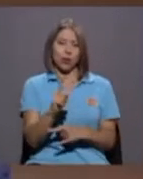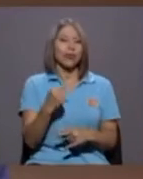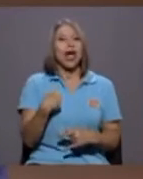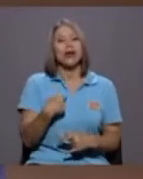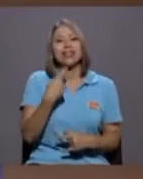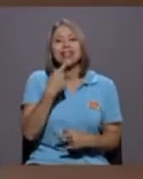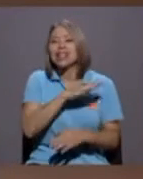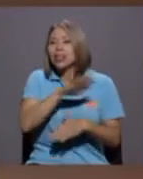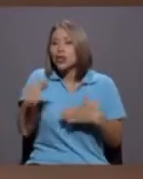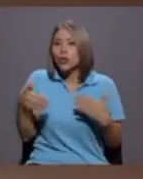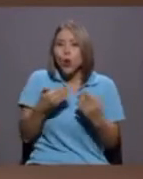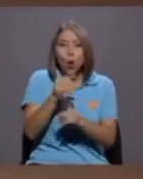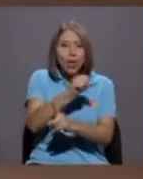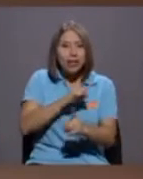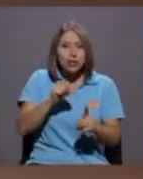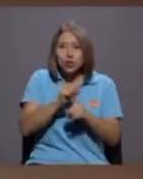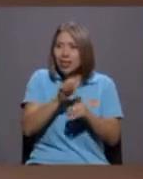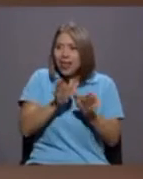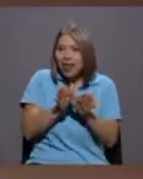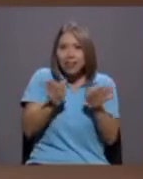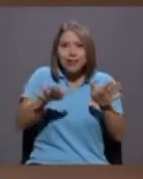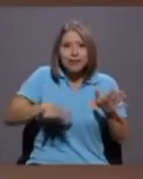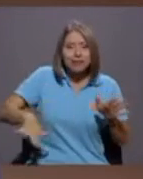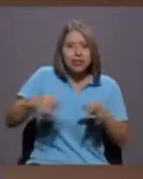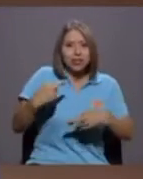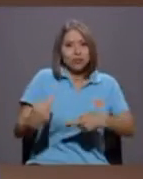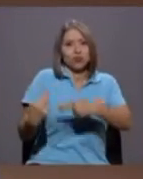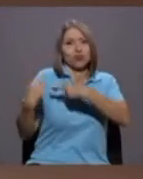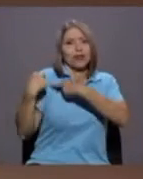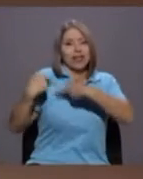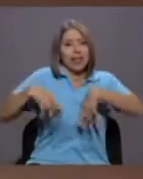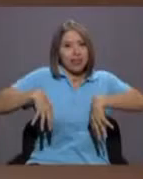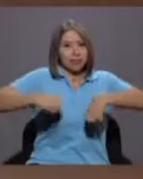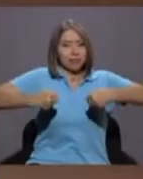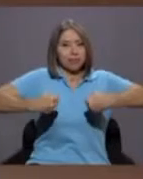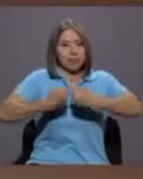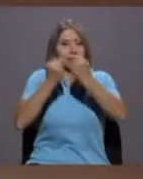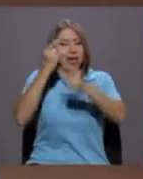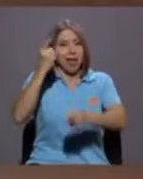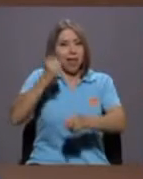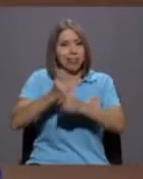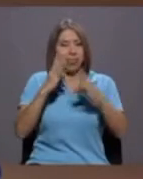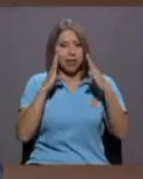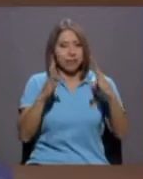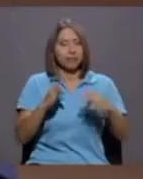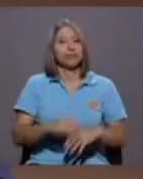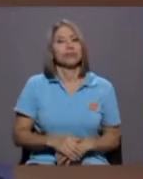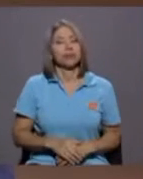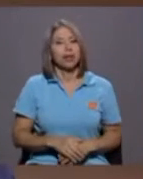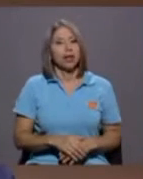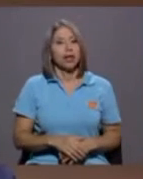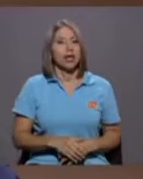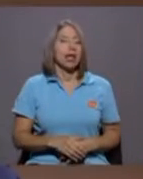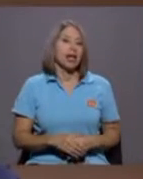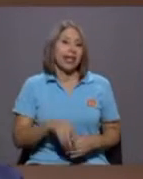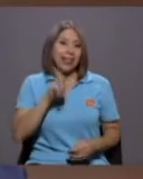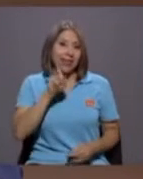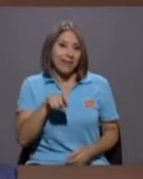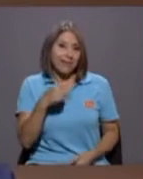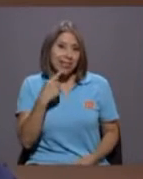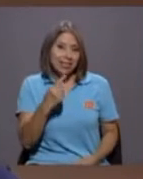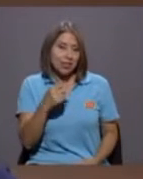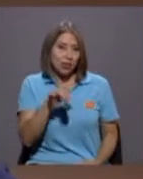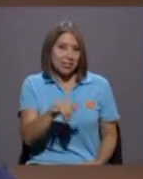la sociedad la que está en responsabilidad de hacer frente y atender adecuadamente estos temas. Y lo tendría que decir así: hay